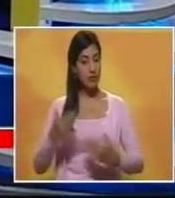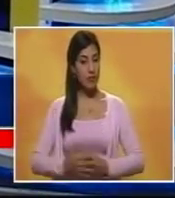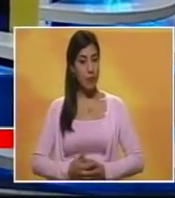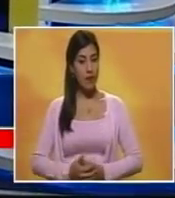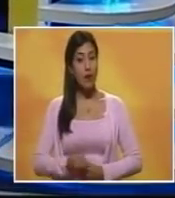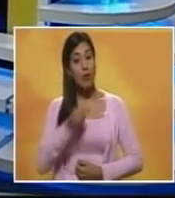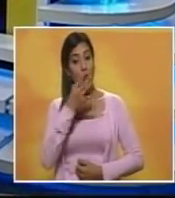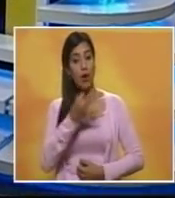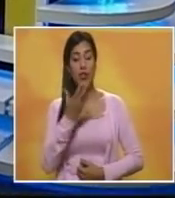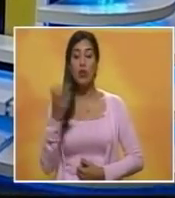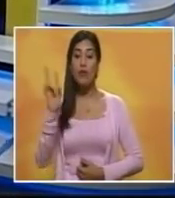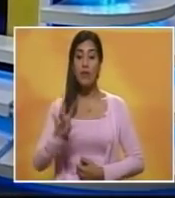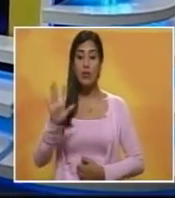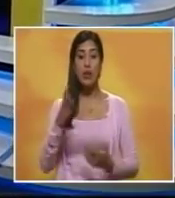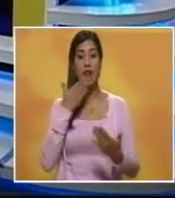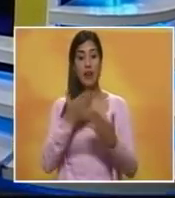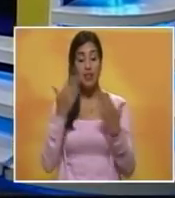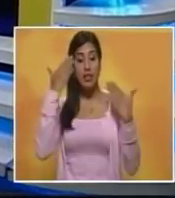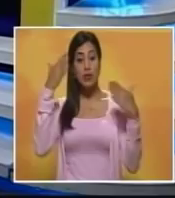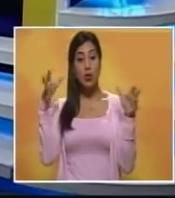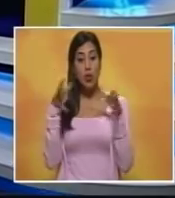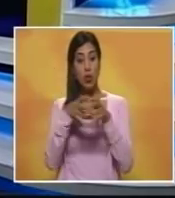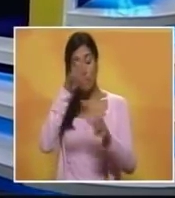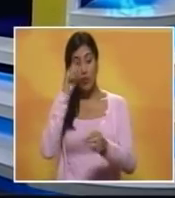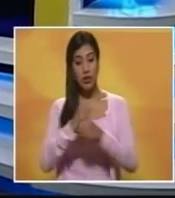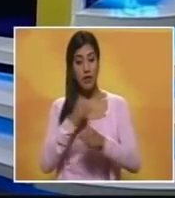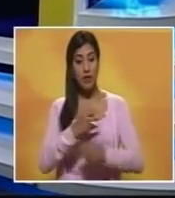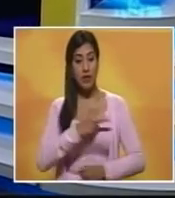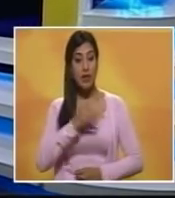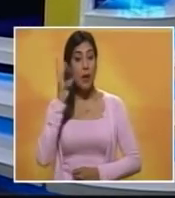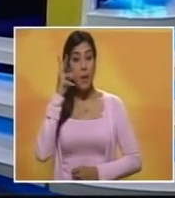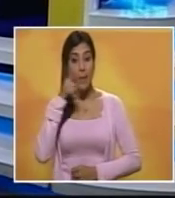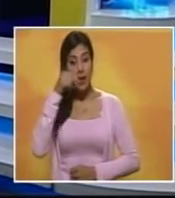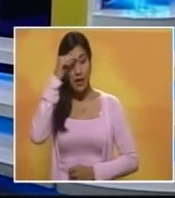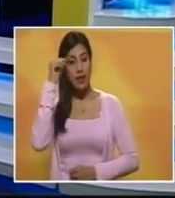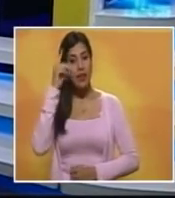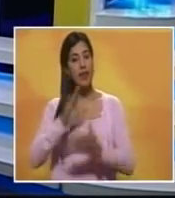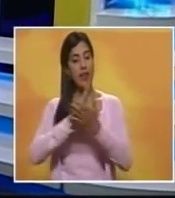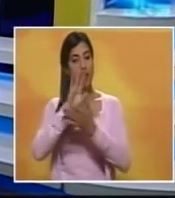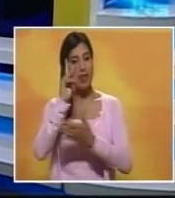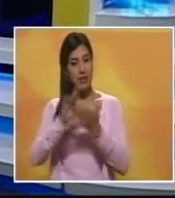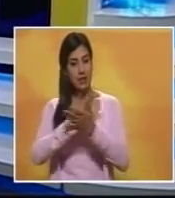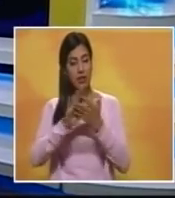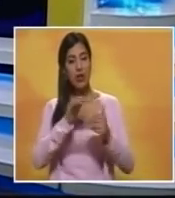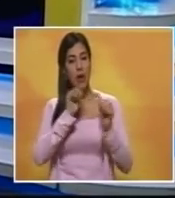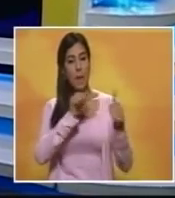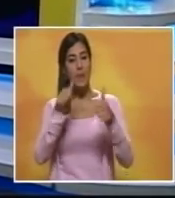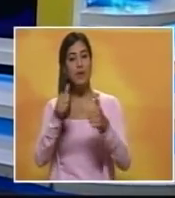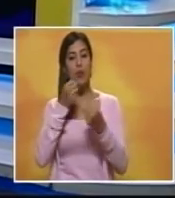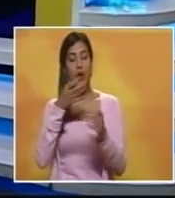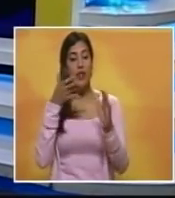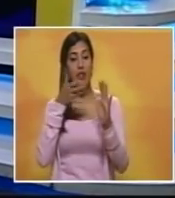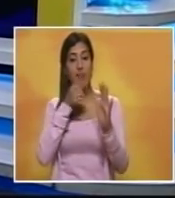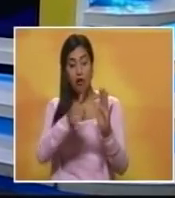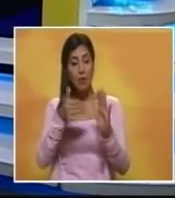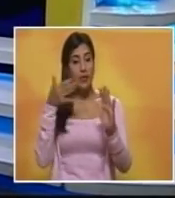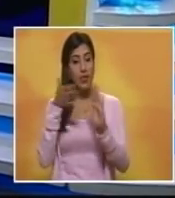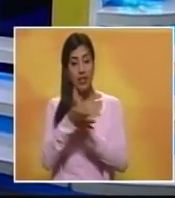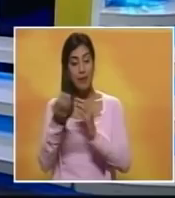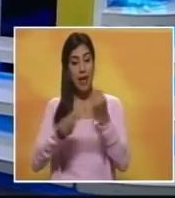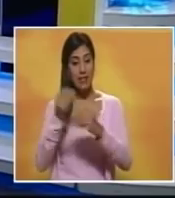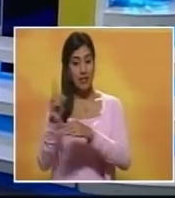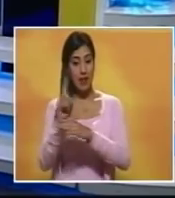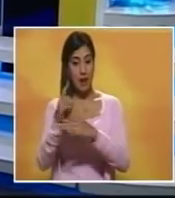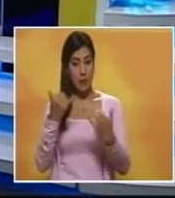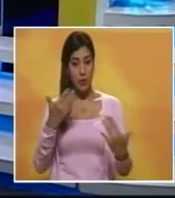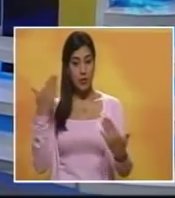Venevisión. Muy buenas tardes, Venezuela. Les saludamos en nombre de nuestro equipo, Milagro Zambrano y esta servidora Endrina Yepes. Comenzamos a revisar las informaciones y lo